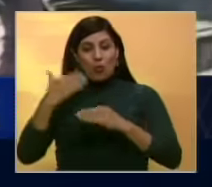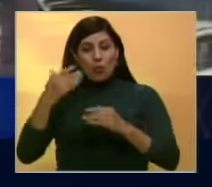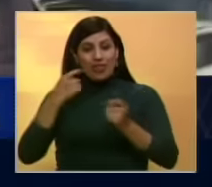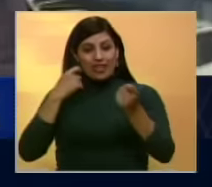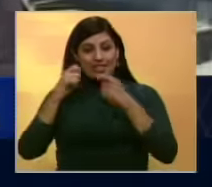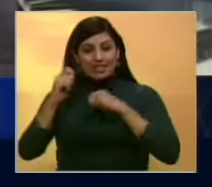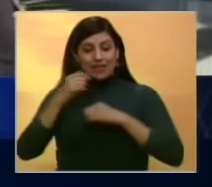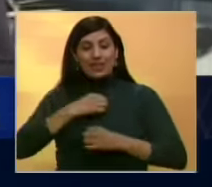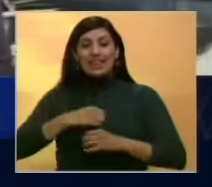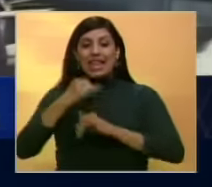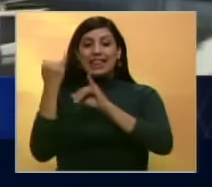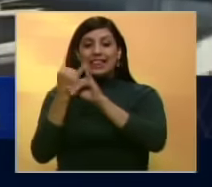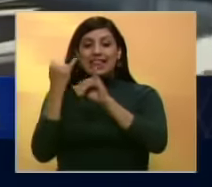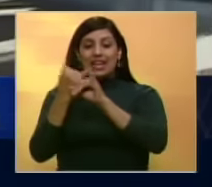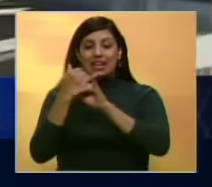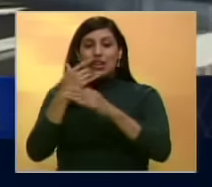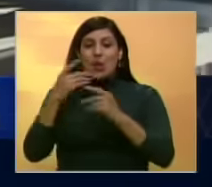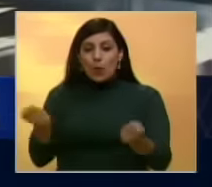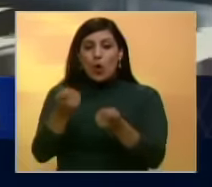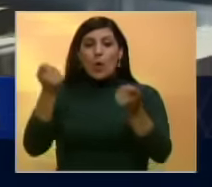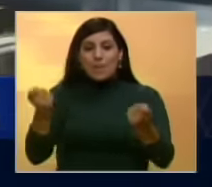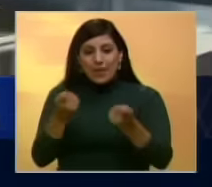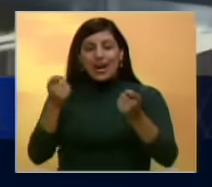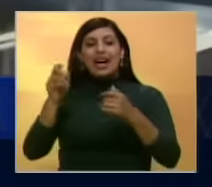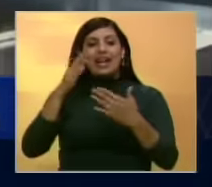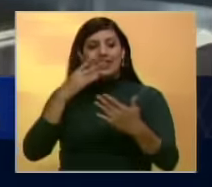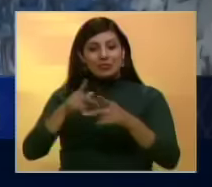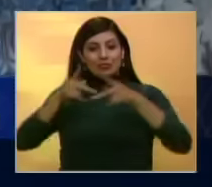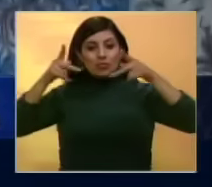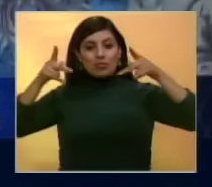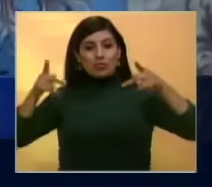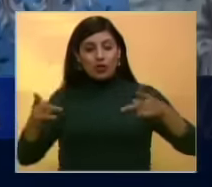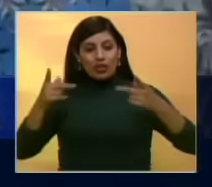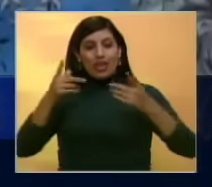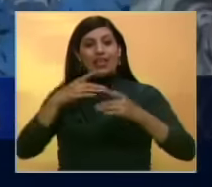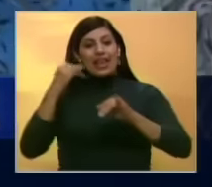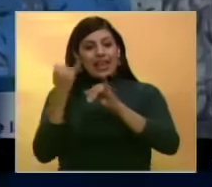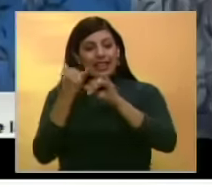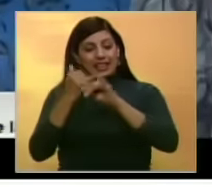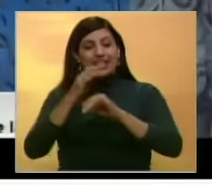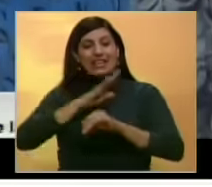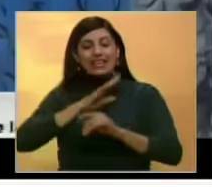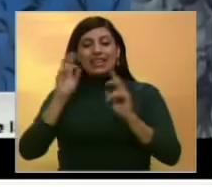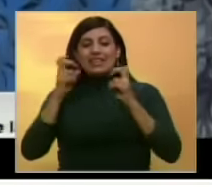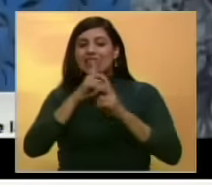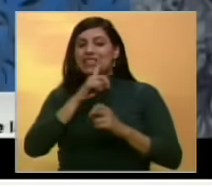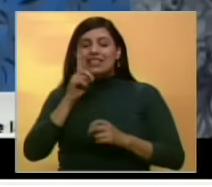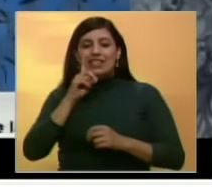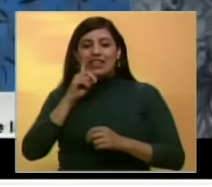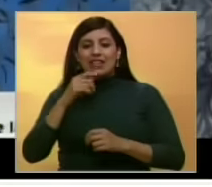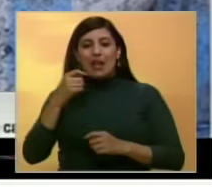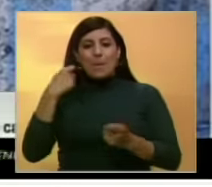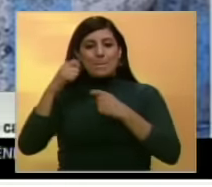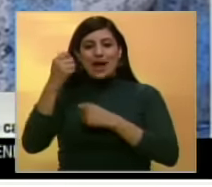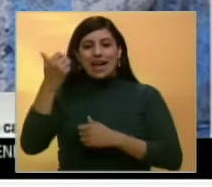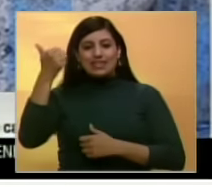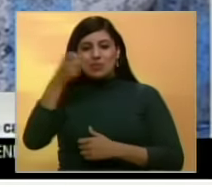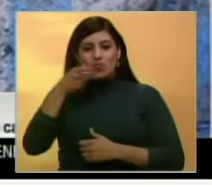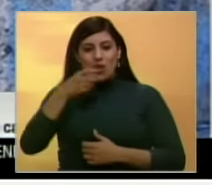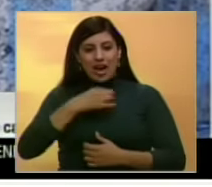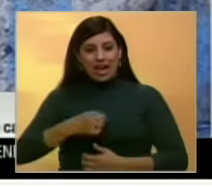prenda por internet hace promoción en la portada de su sitio web bajo el título de la más buscada